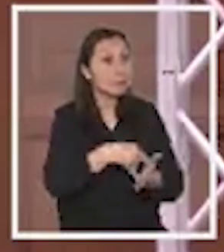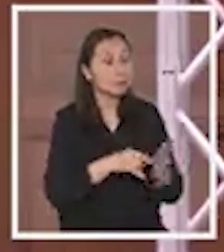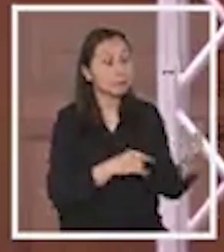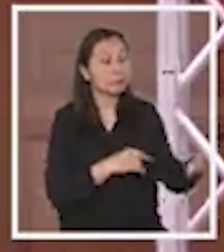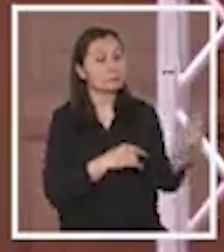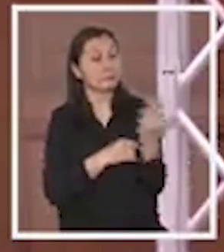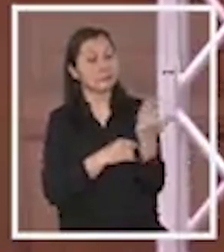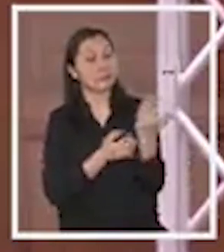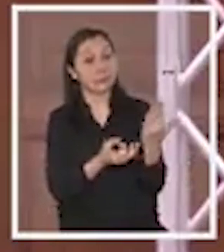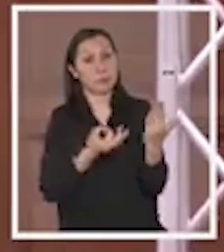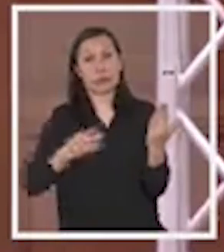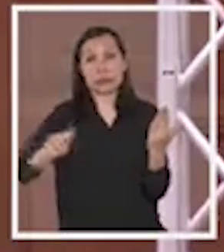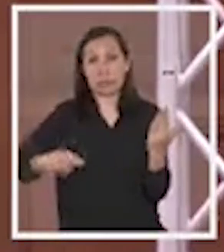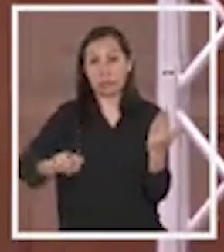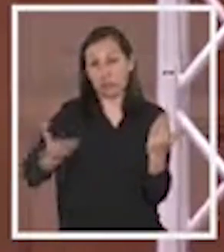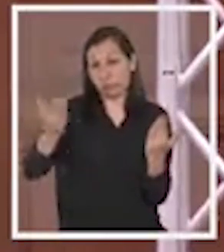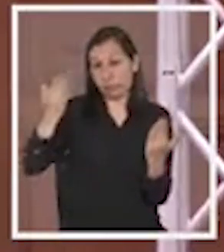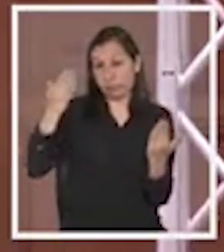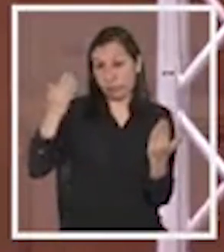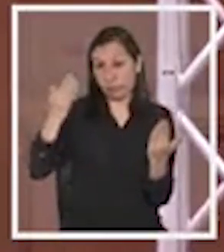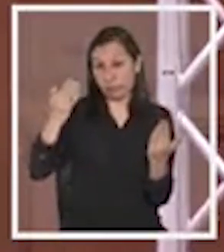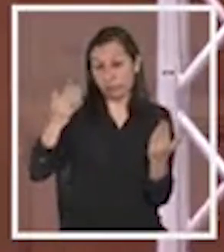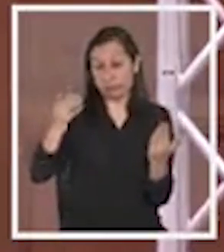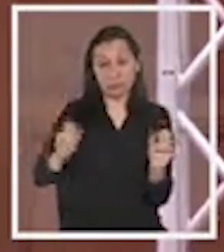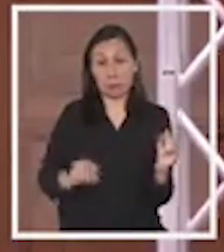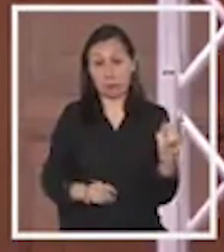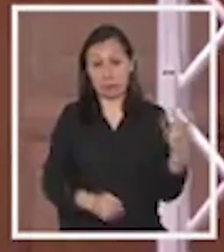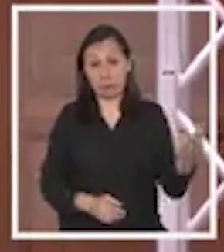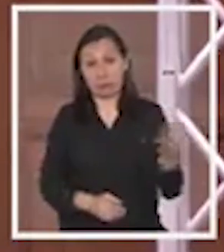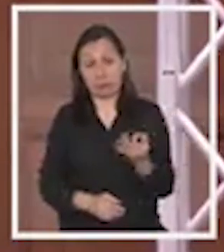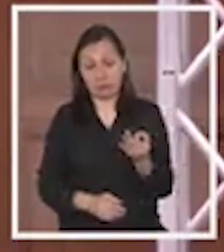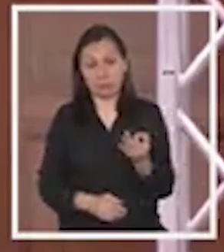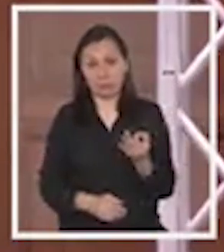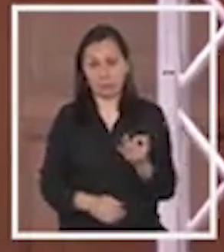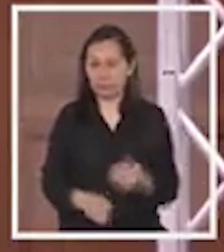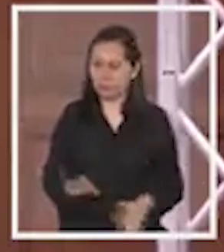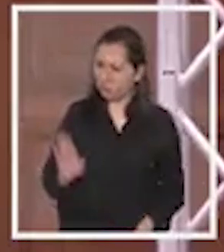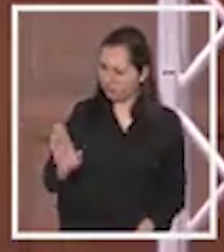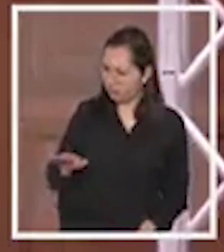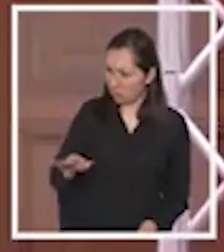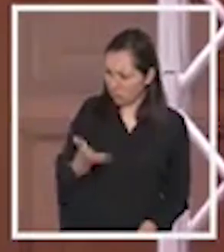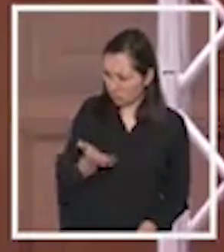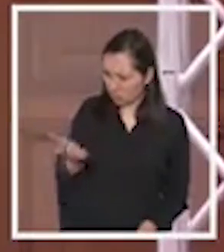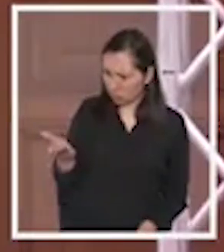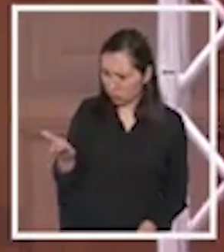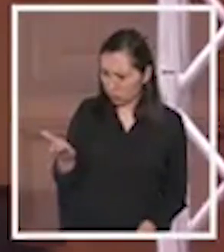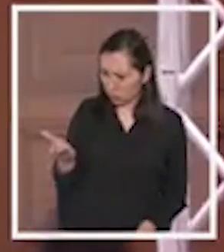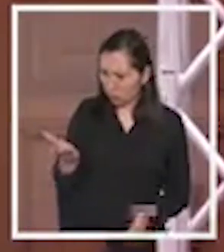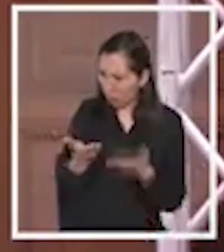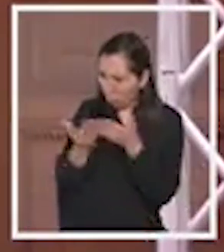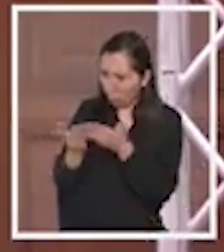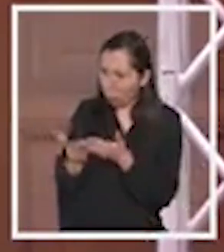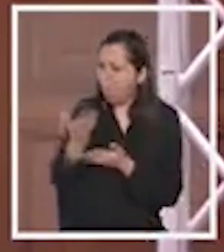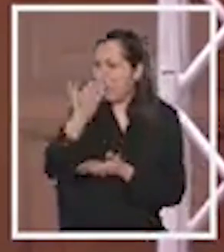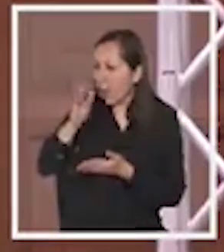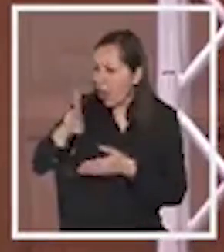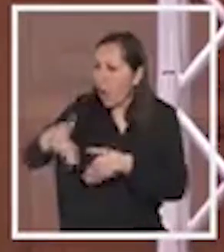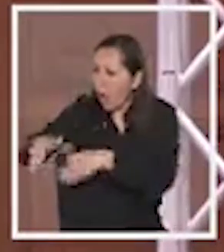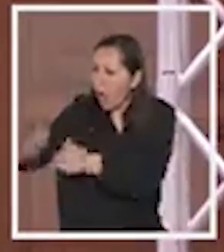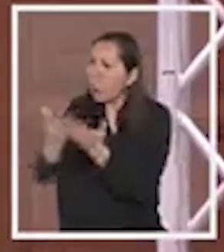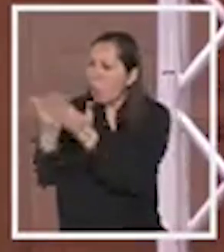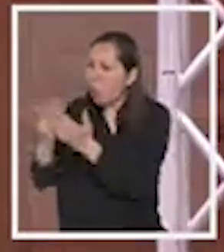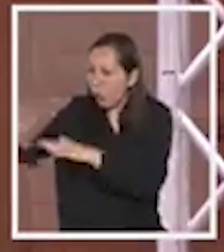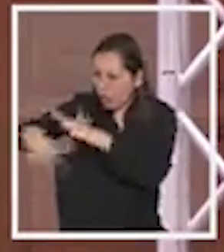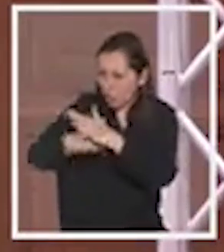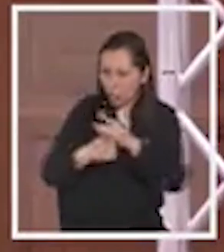dicen los senadores de esa época es, oye, ustedes son estudiantes, dedíquense a la educación nomás,